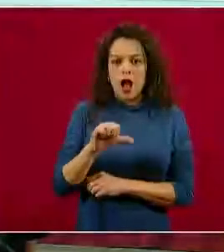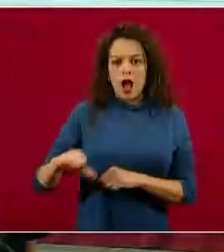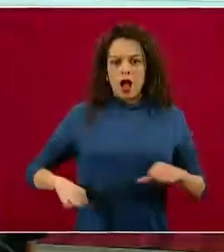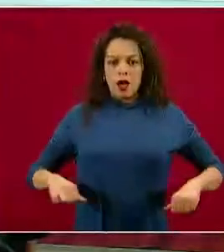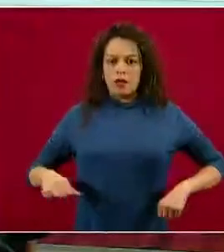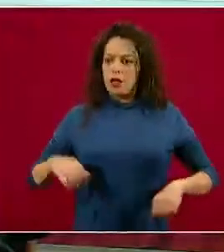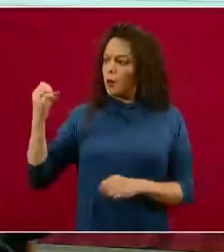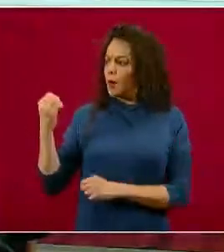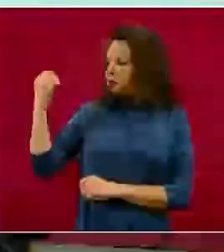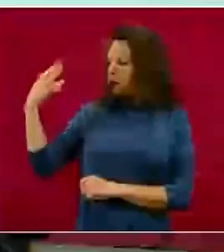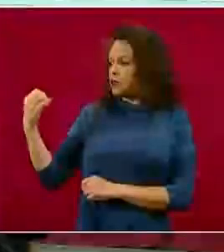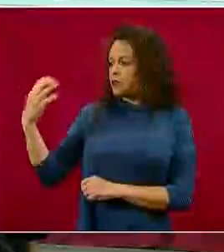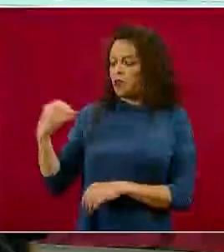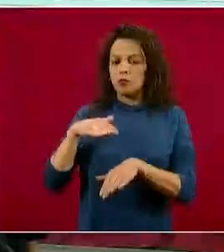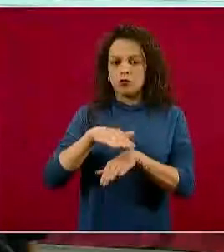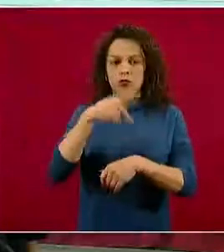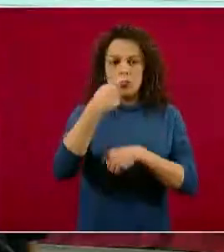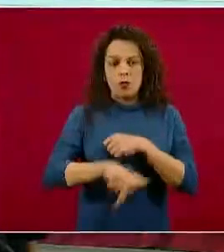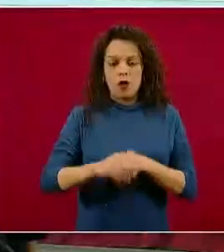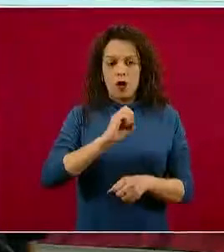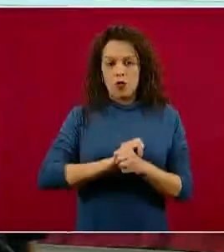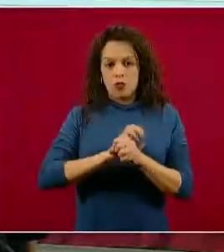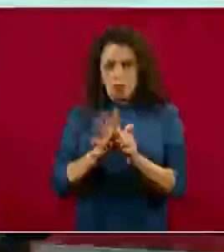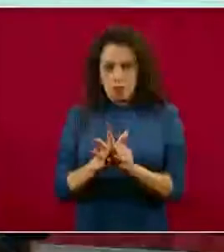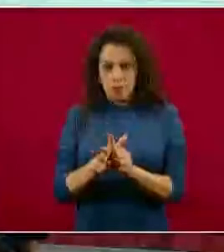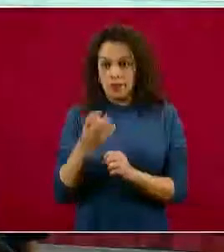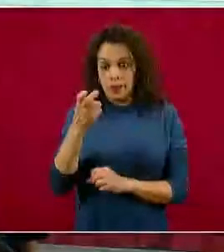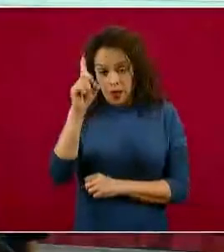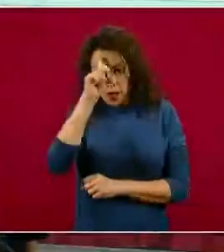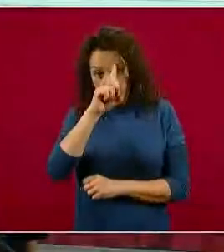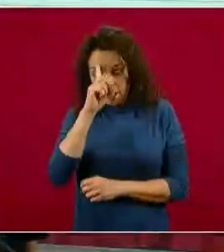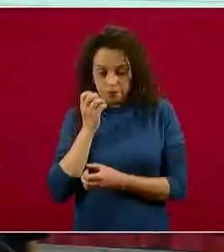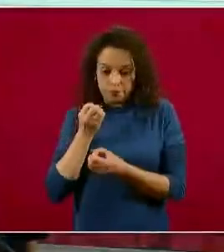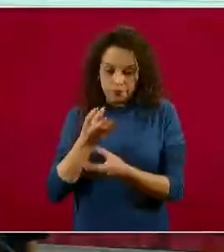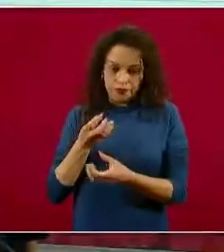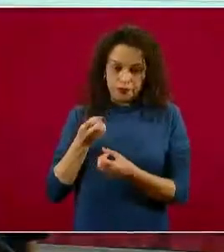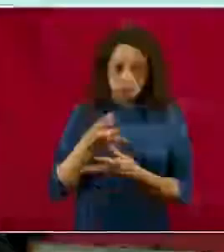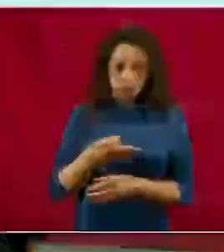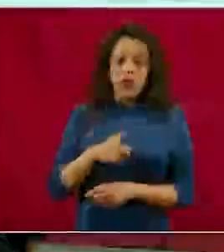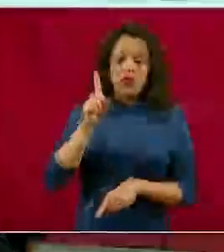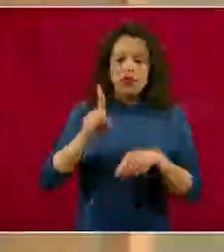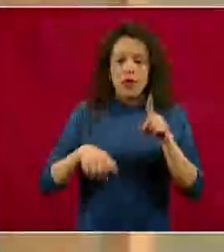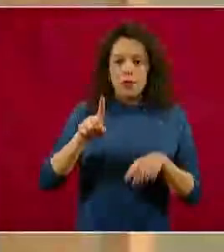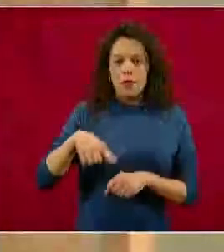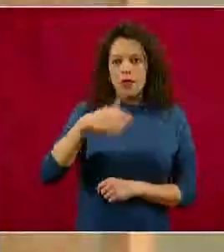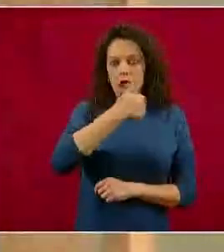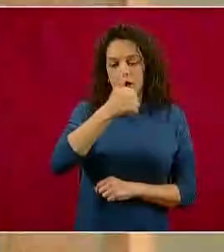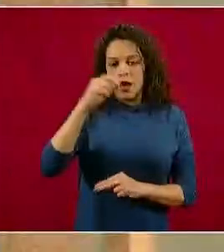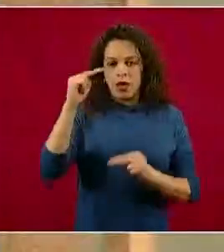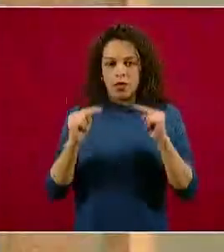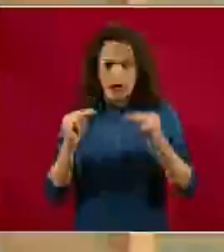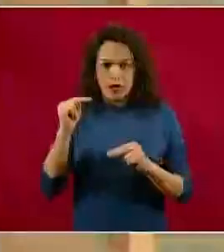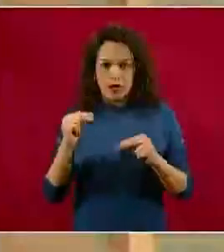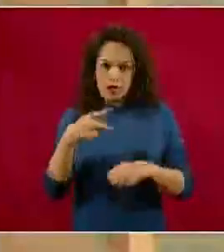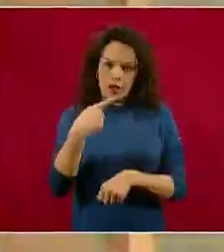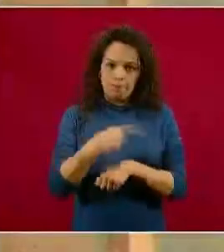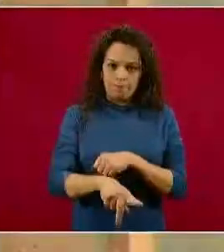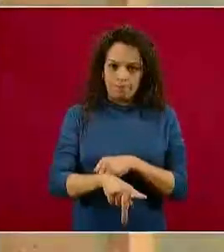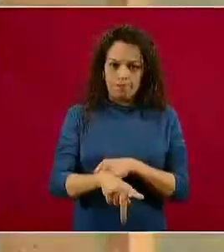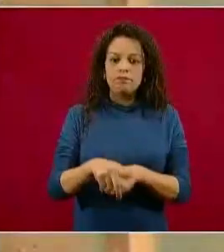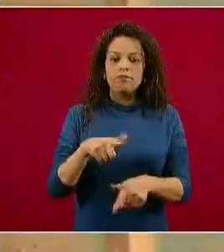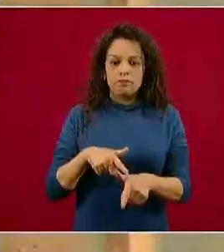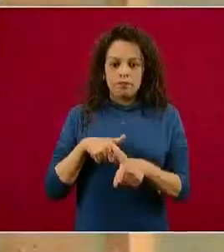riesgo COVID o que este recomienda, que este implementa en función de cada uno de sus niveles de riesgo, pues